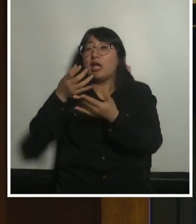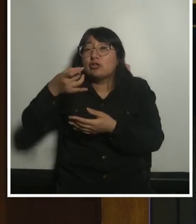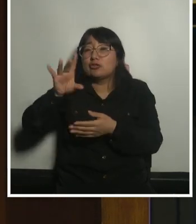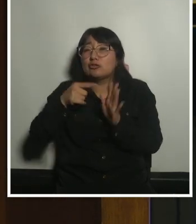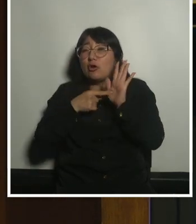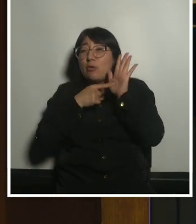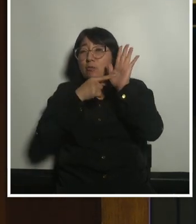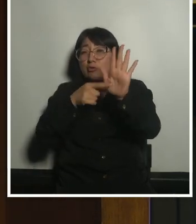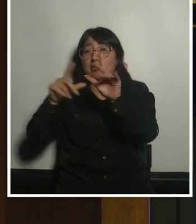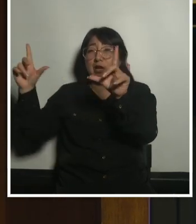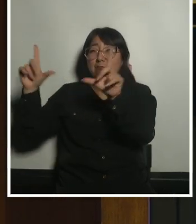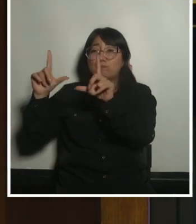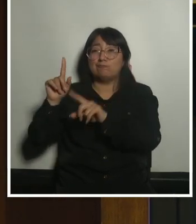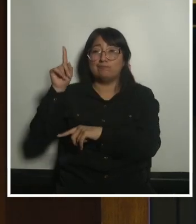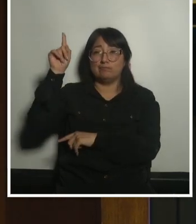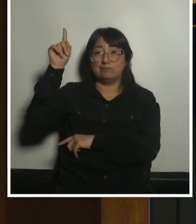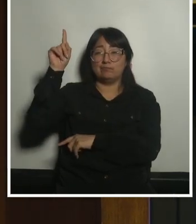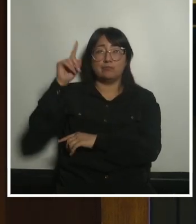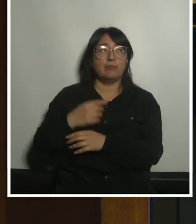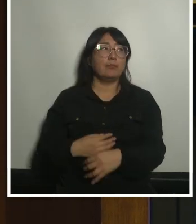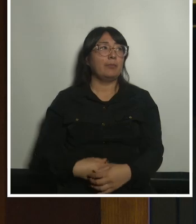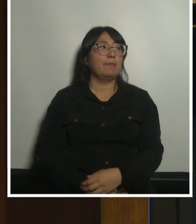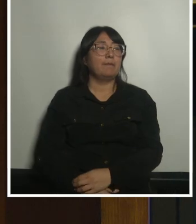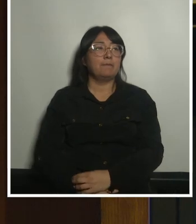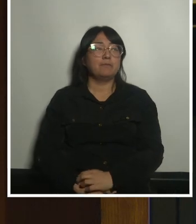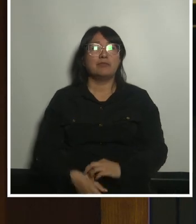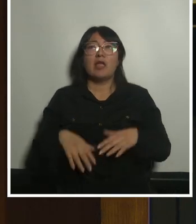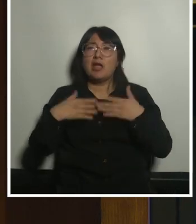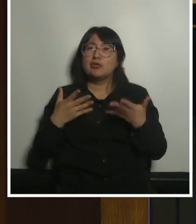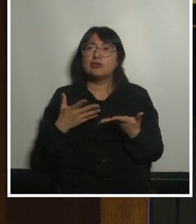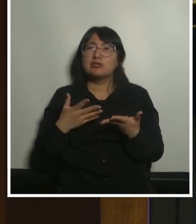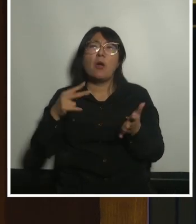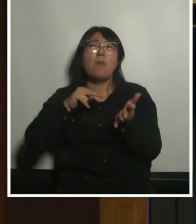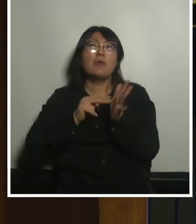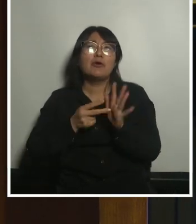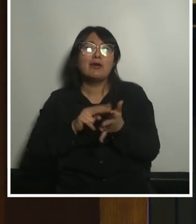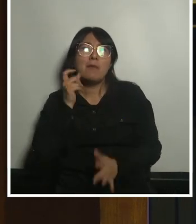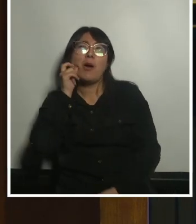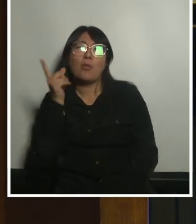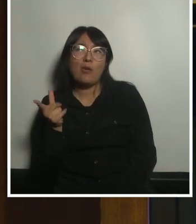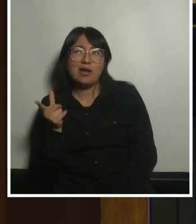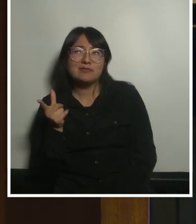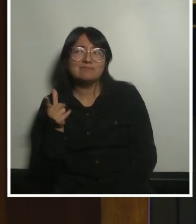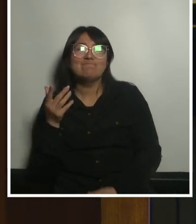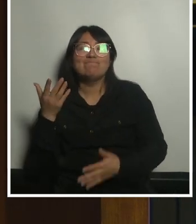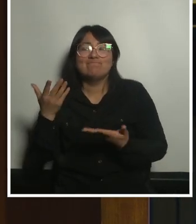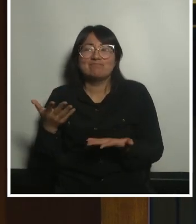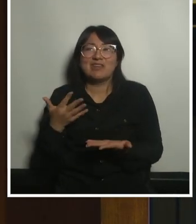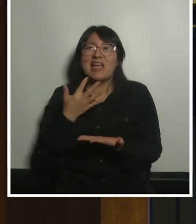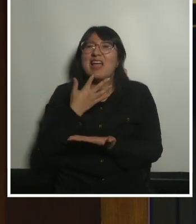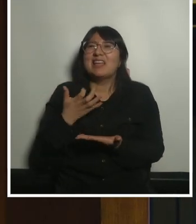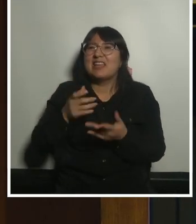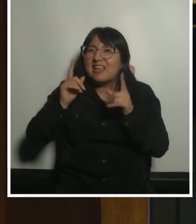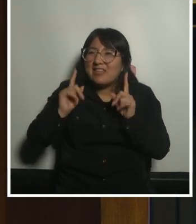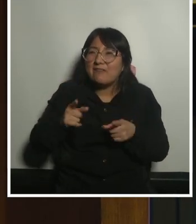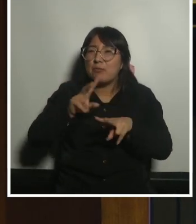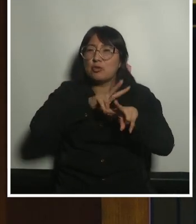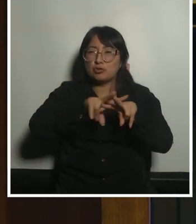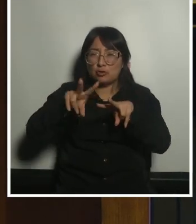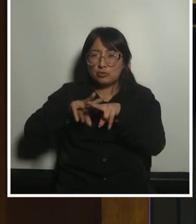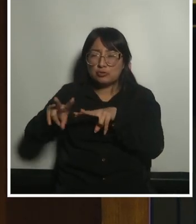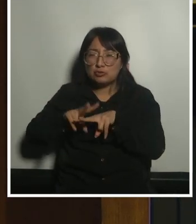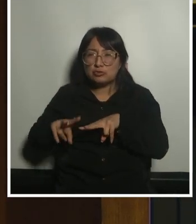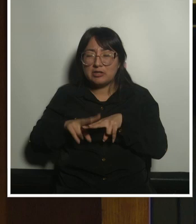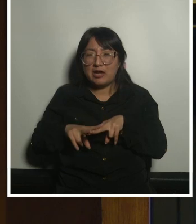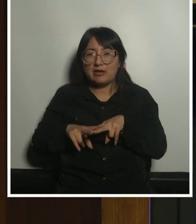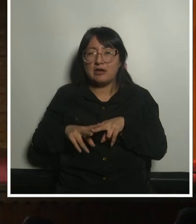lo más emblemático. Entonces, ¿cuál es el problema? ¿Qué problema tenemos, cierto? ¿Qué cosa tenemos que resolver? Y que es